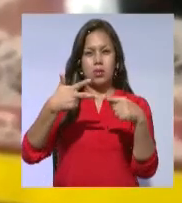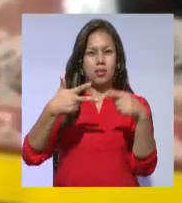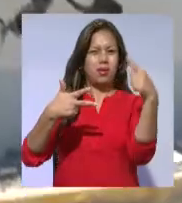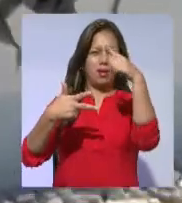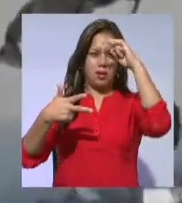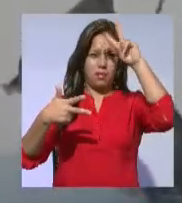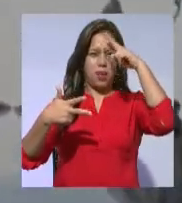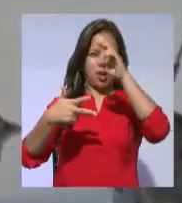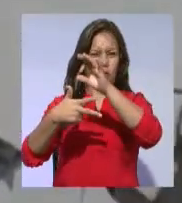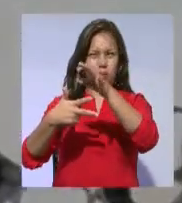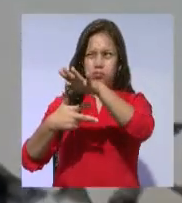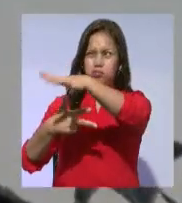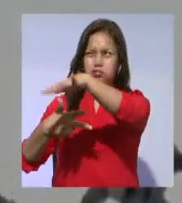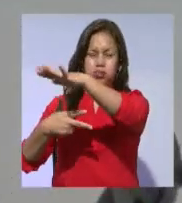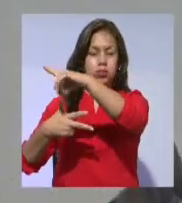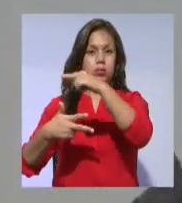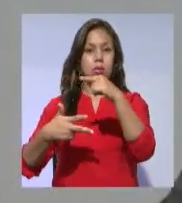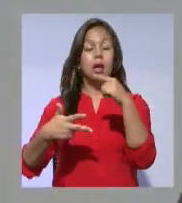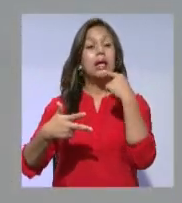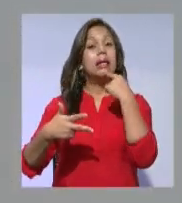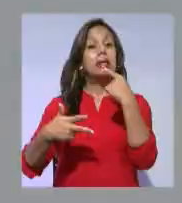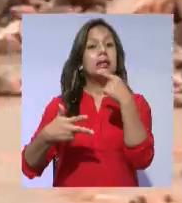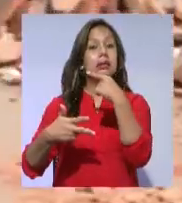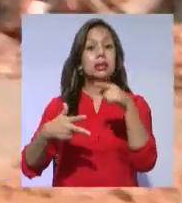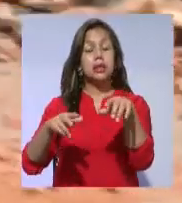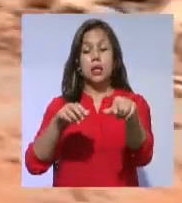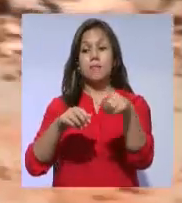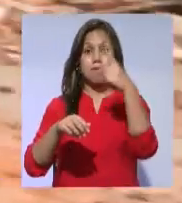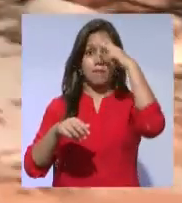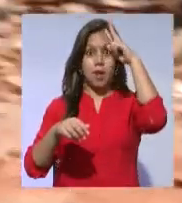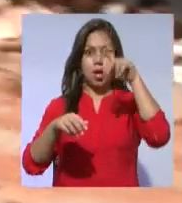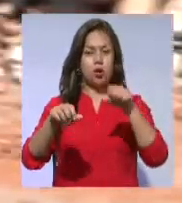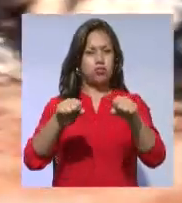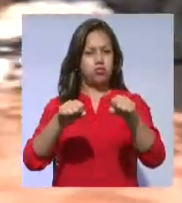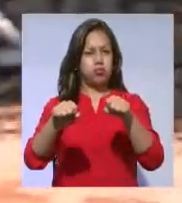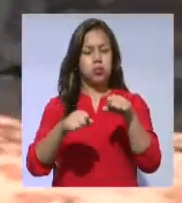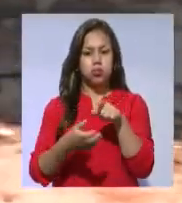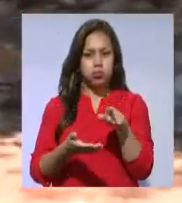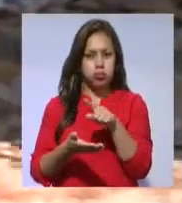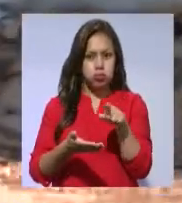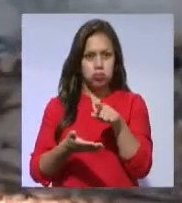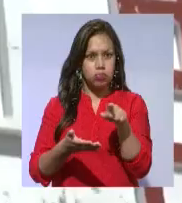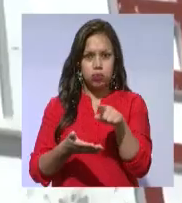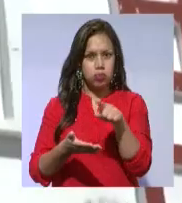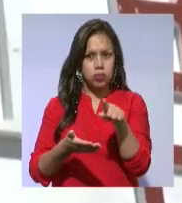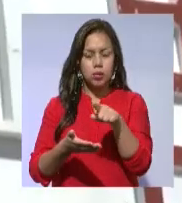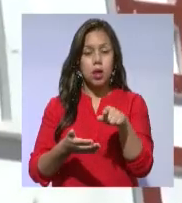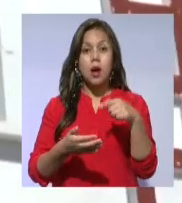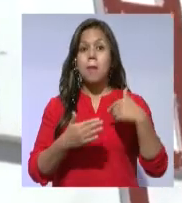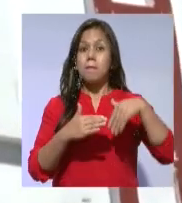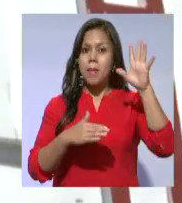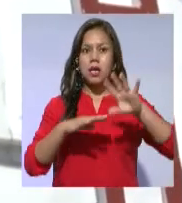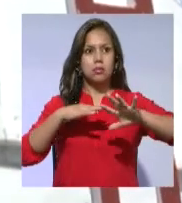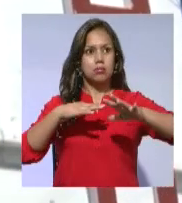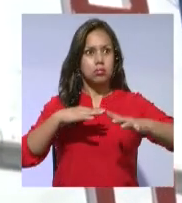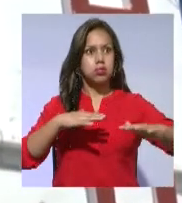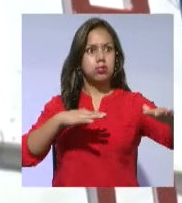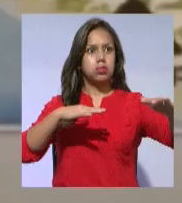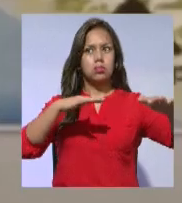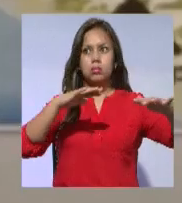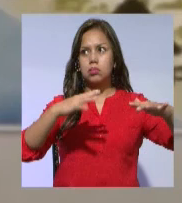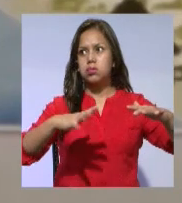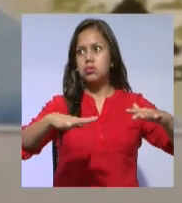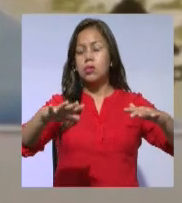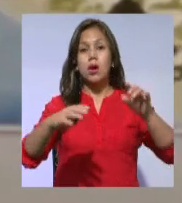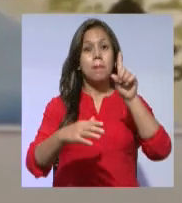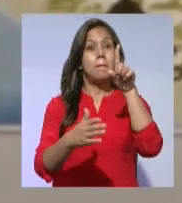por su parte el servicio sismológico nacional de méxico dio a conocer que hasta el momento se registraron más de mil 67 réplicas la mayor